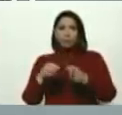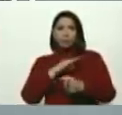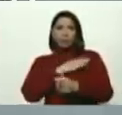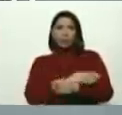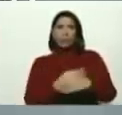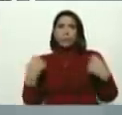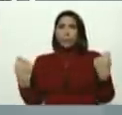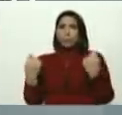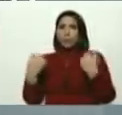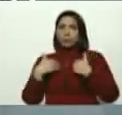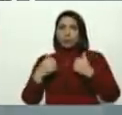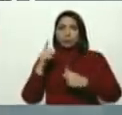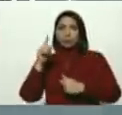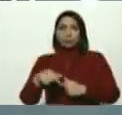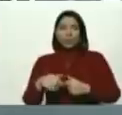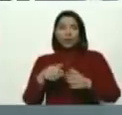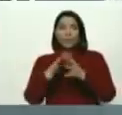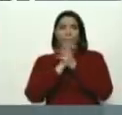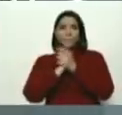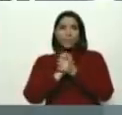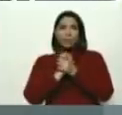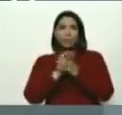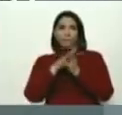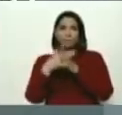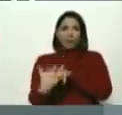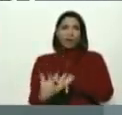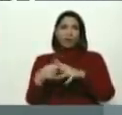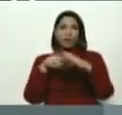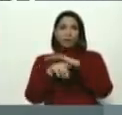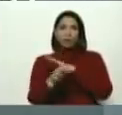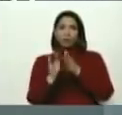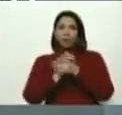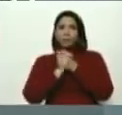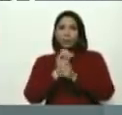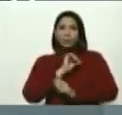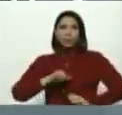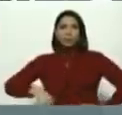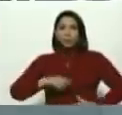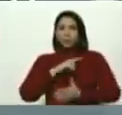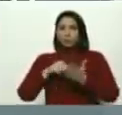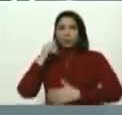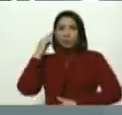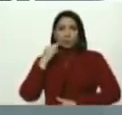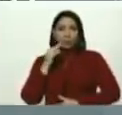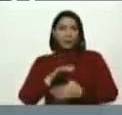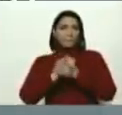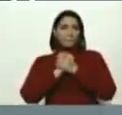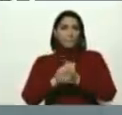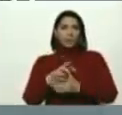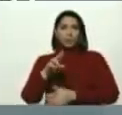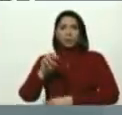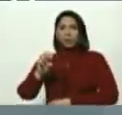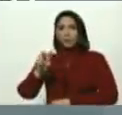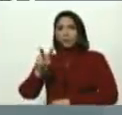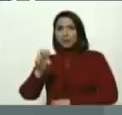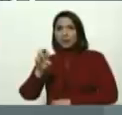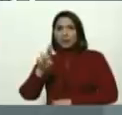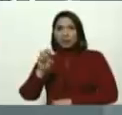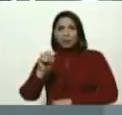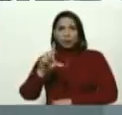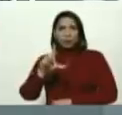Salud, compañeros de Barrio Adentro, compañeros de la Fuerza Armada Nacional Bolivariana, compañeros Reverol y las fuerzas